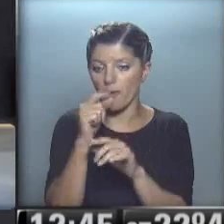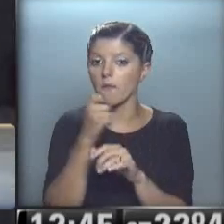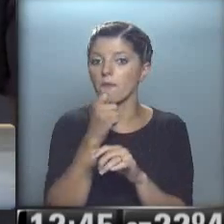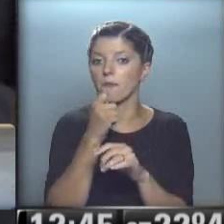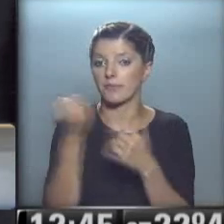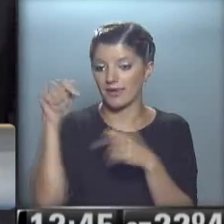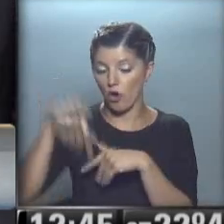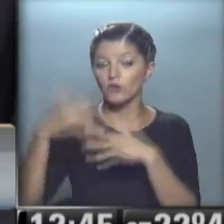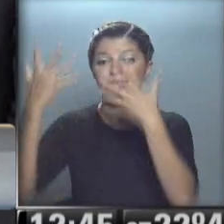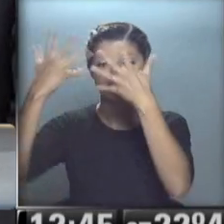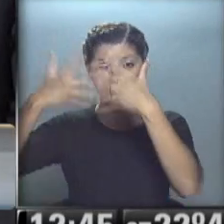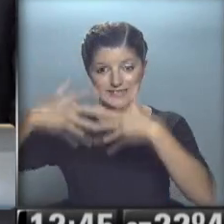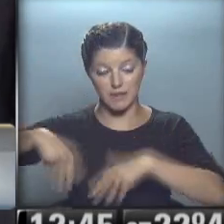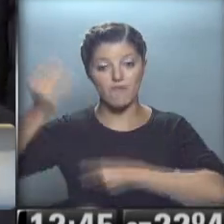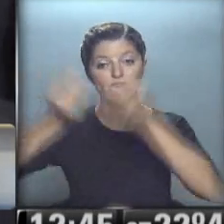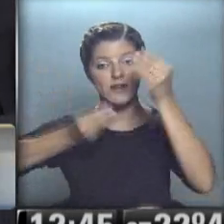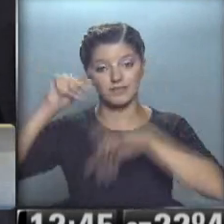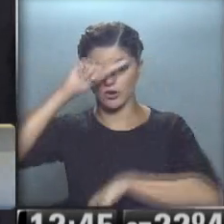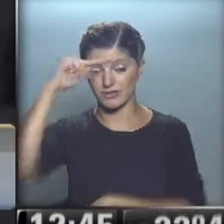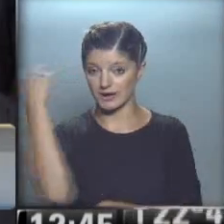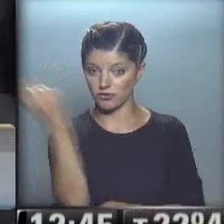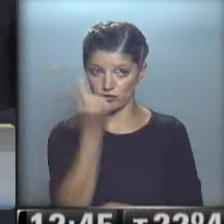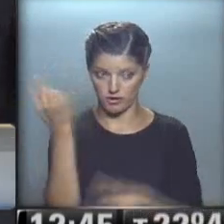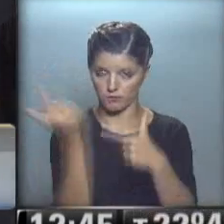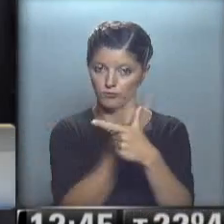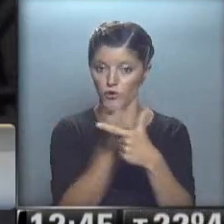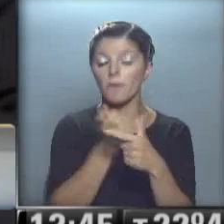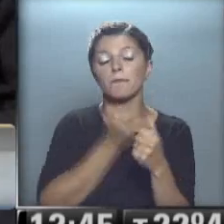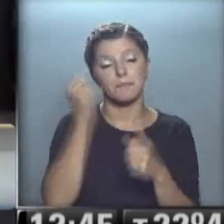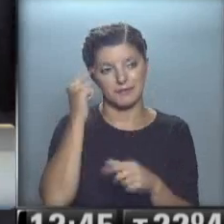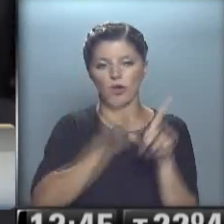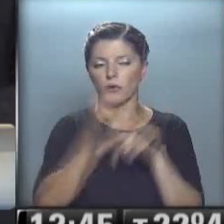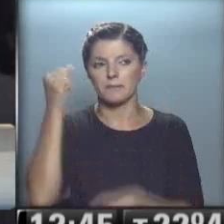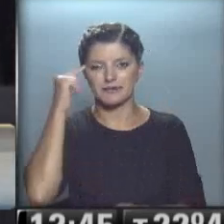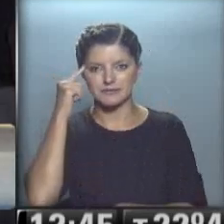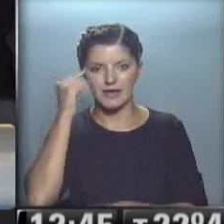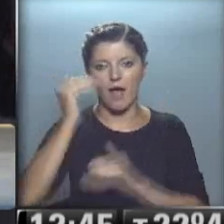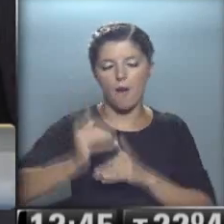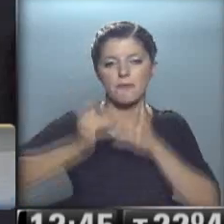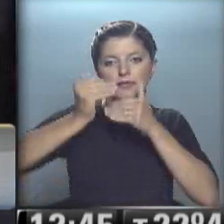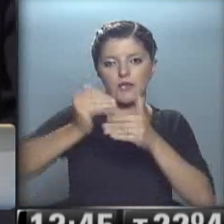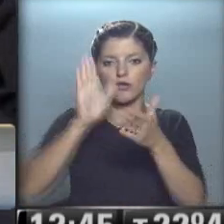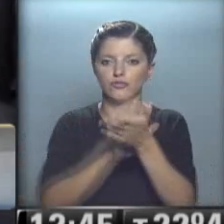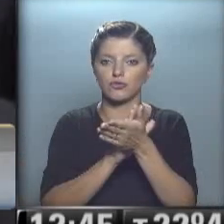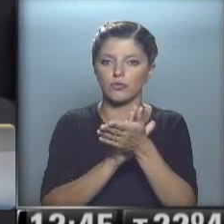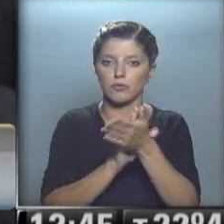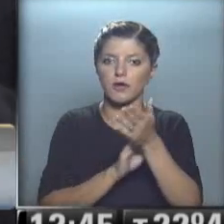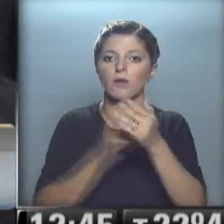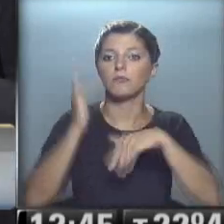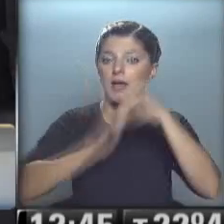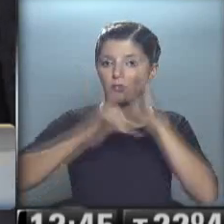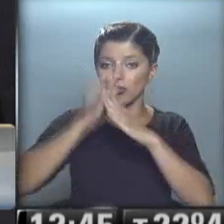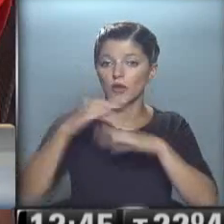del del sistema financiero internacional yo creo ahora muchos están lamentando no no haber avanzado más sobre con la nueva arquitectura financiera